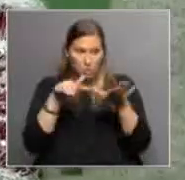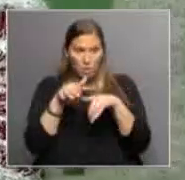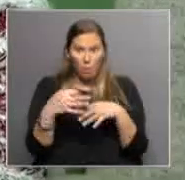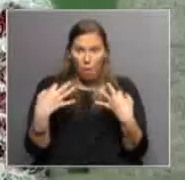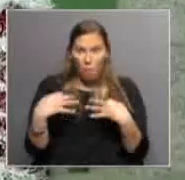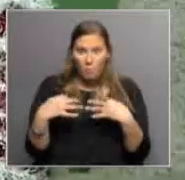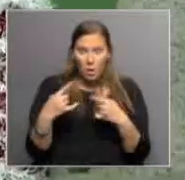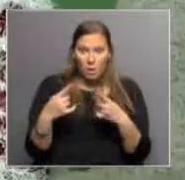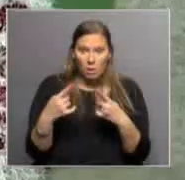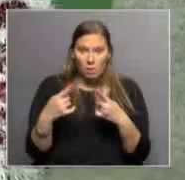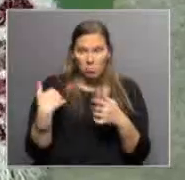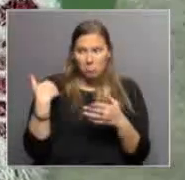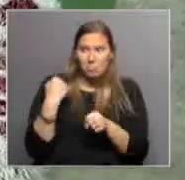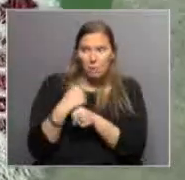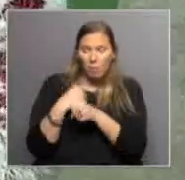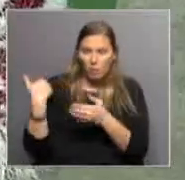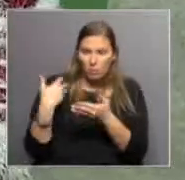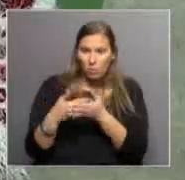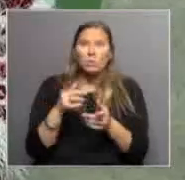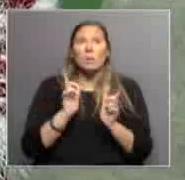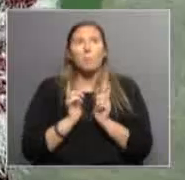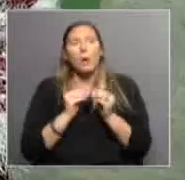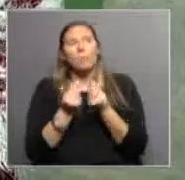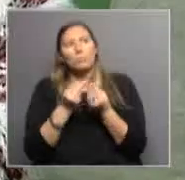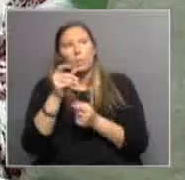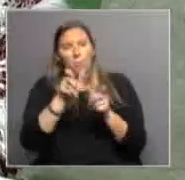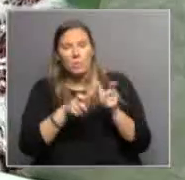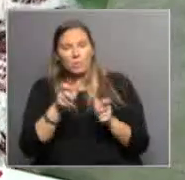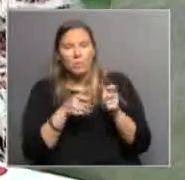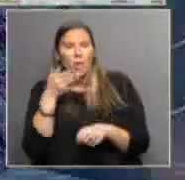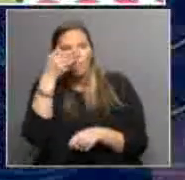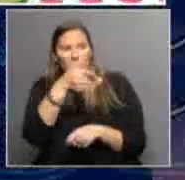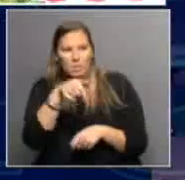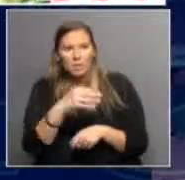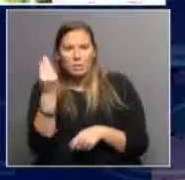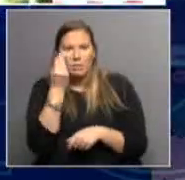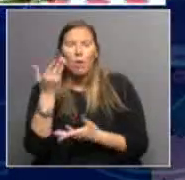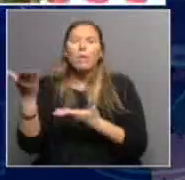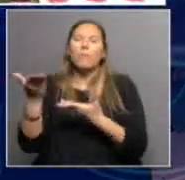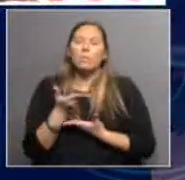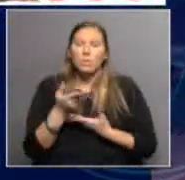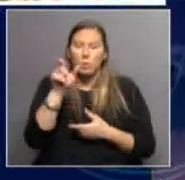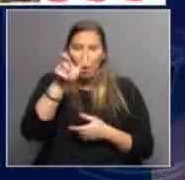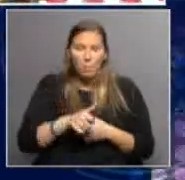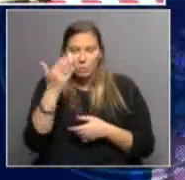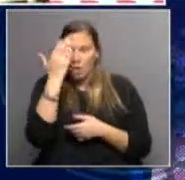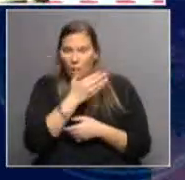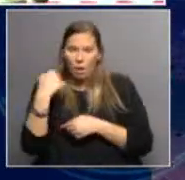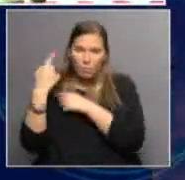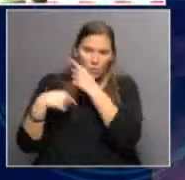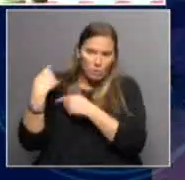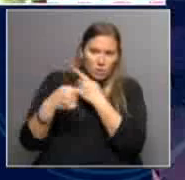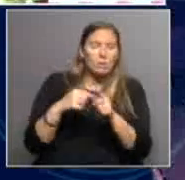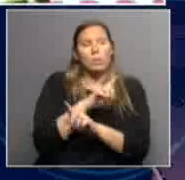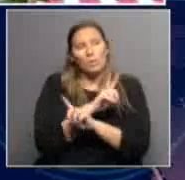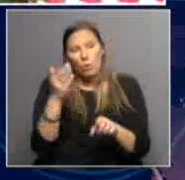han salido bien las cosas y se espera mucha gente para este sábado. ¿Y cuál es la idea, cuál es la invitación a personas afrodescendientes, no